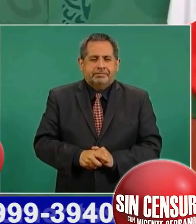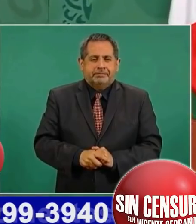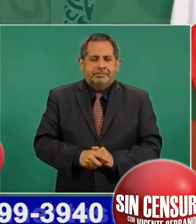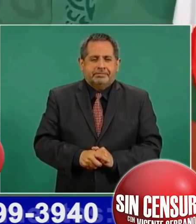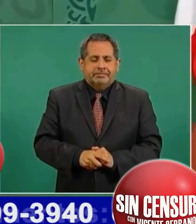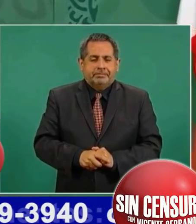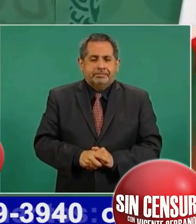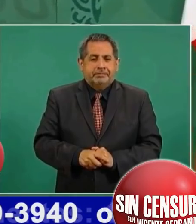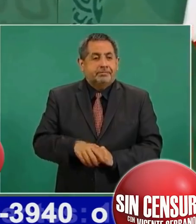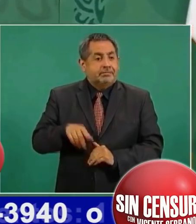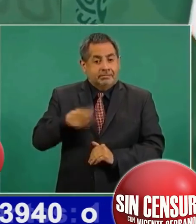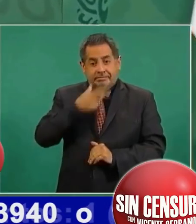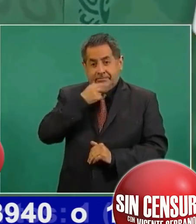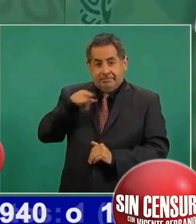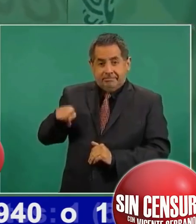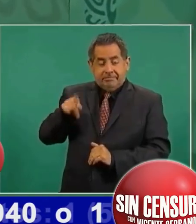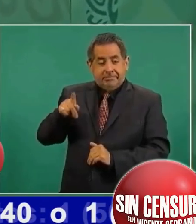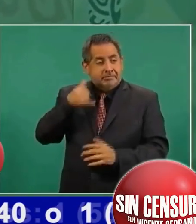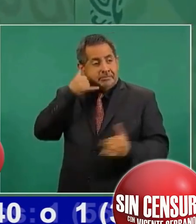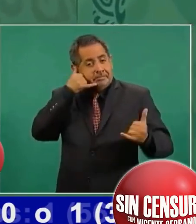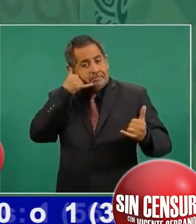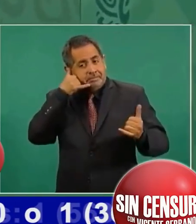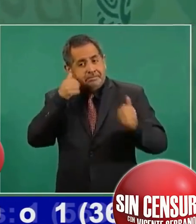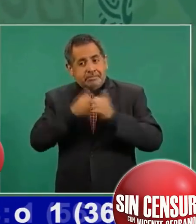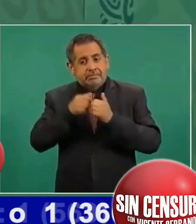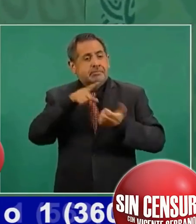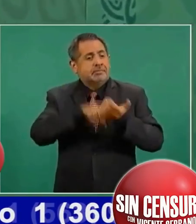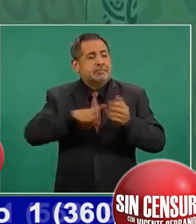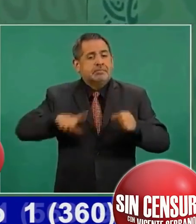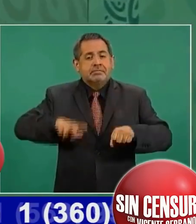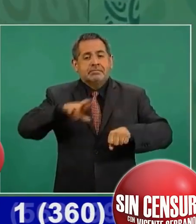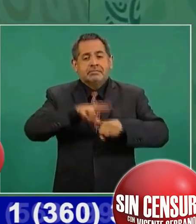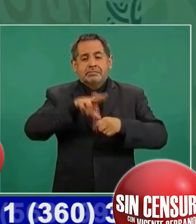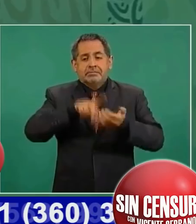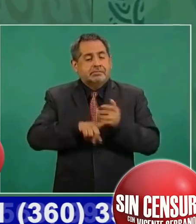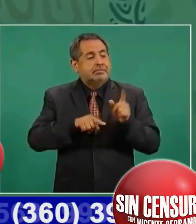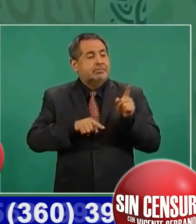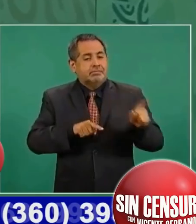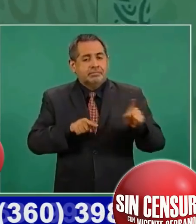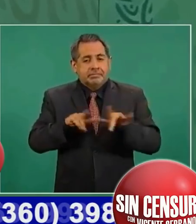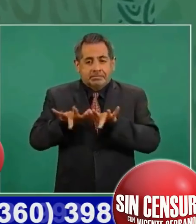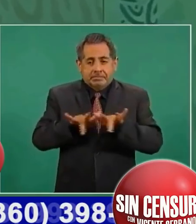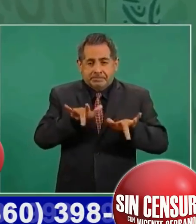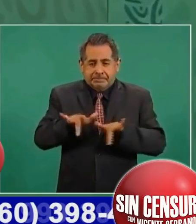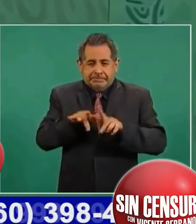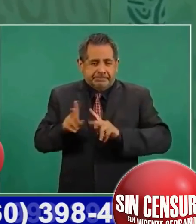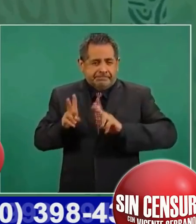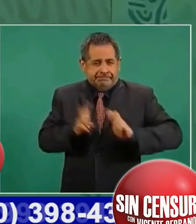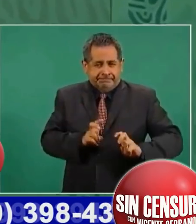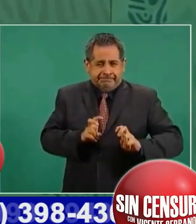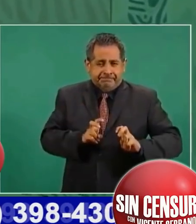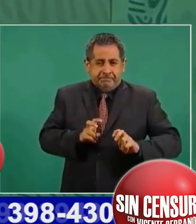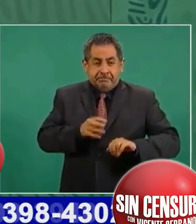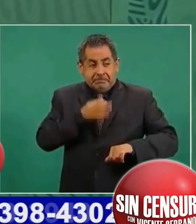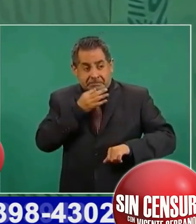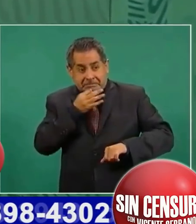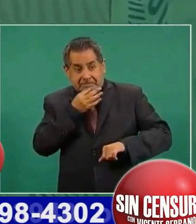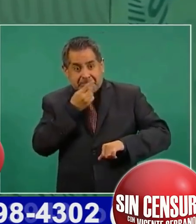y Cerizola fue el que habló por teléfono con el que era gobernador, que grabaron esa comunicación que le dice: